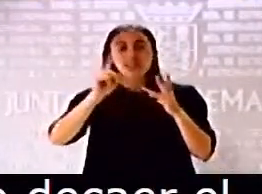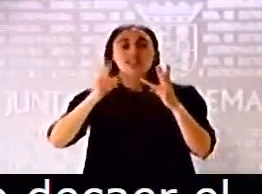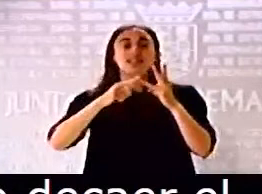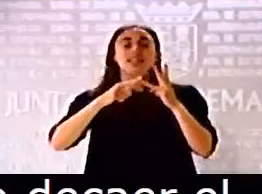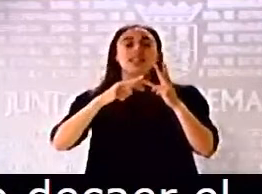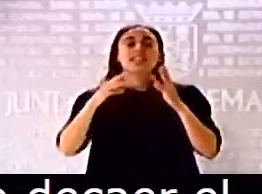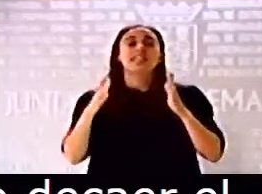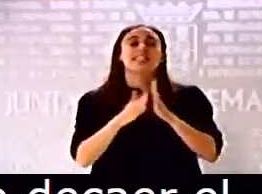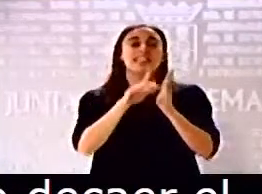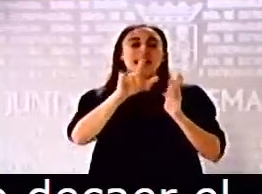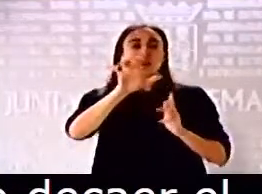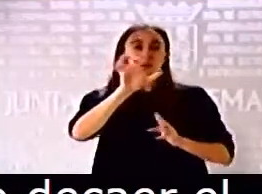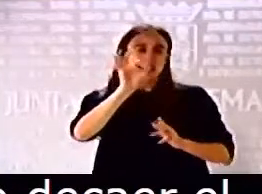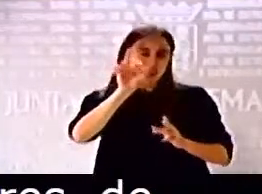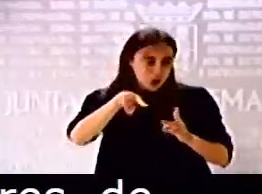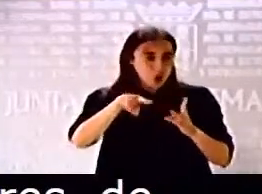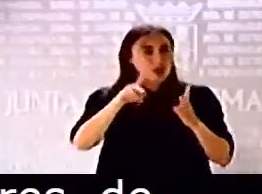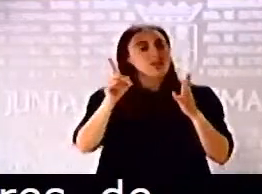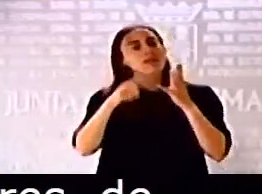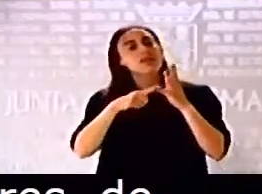de Salvatierra de los Barros,